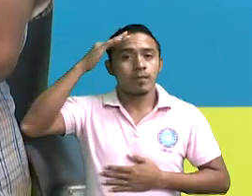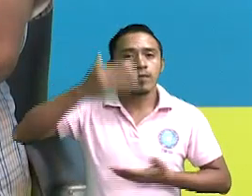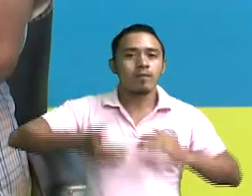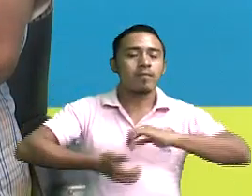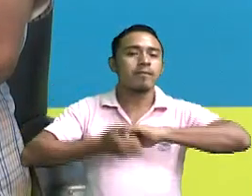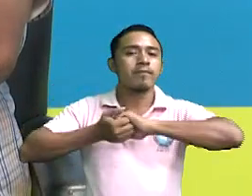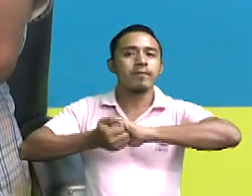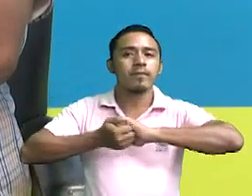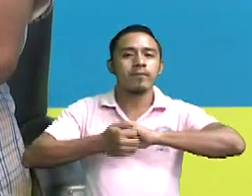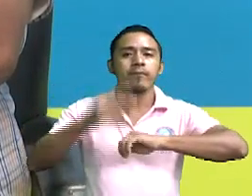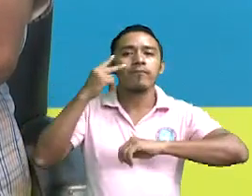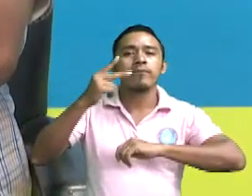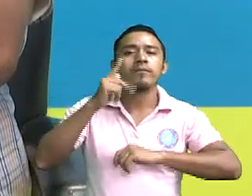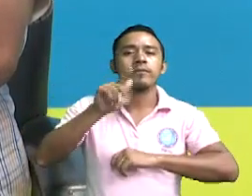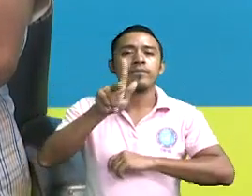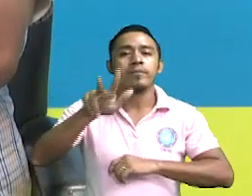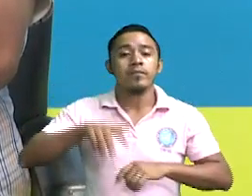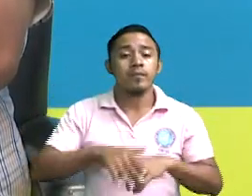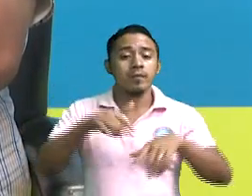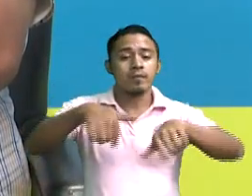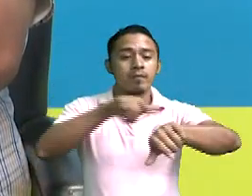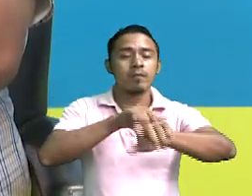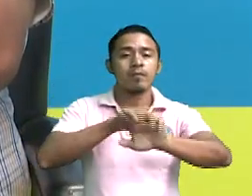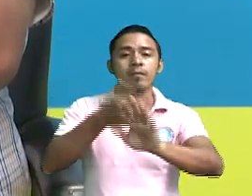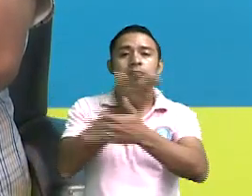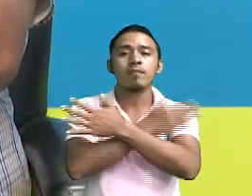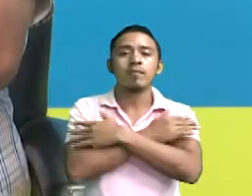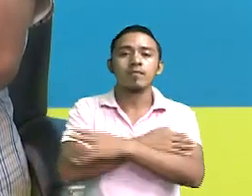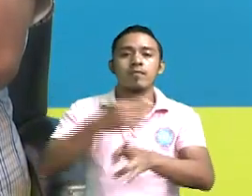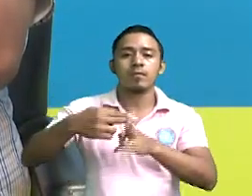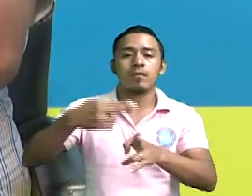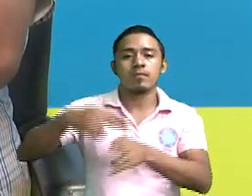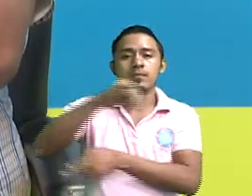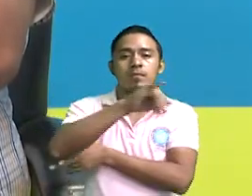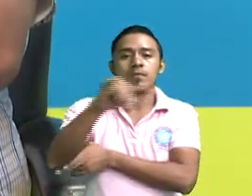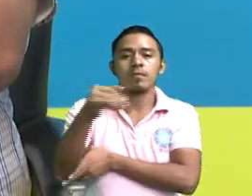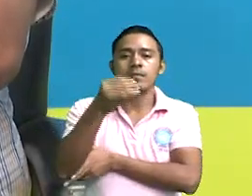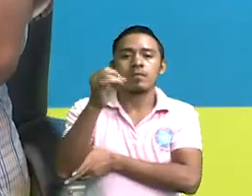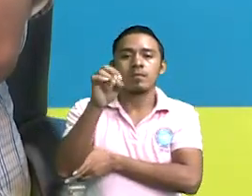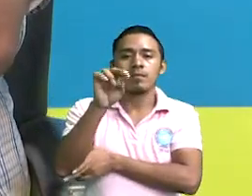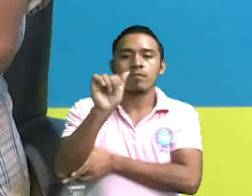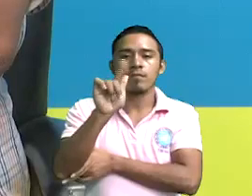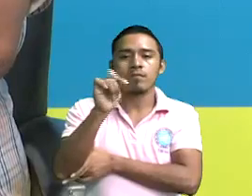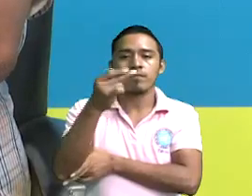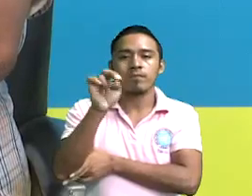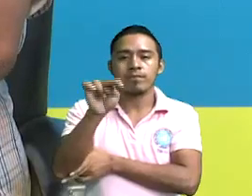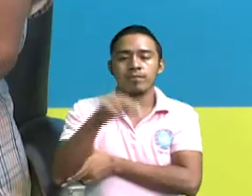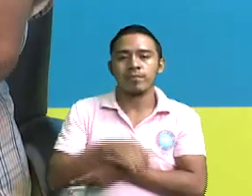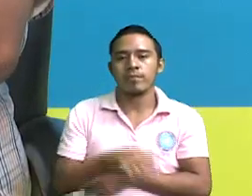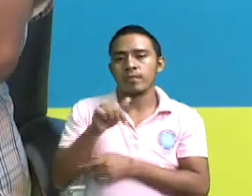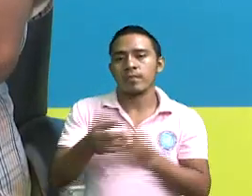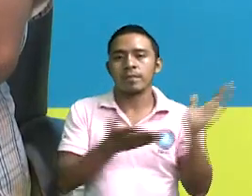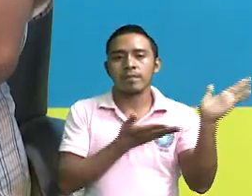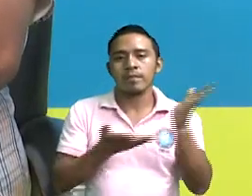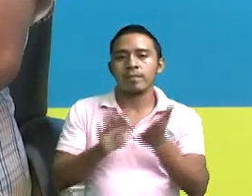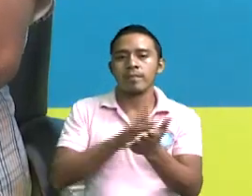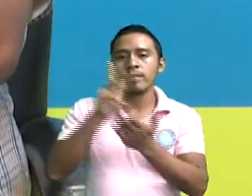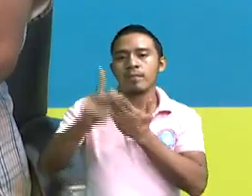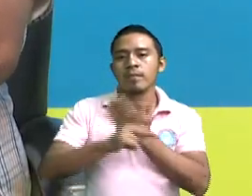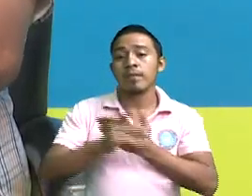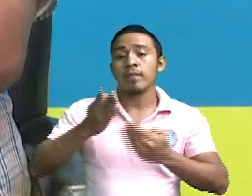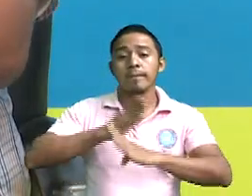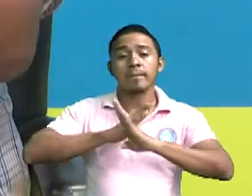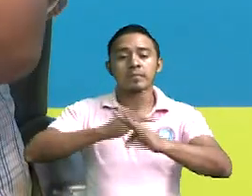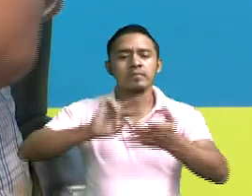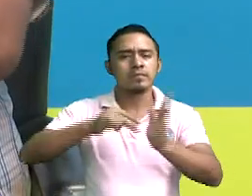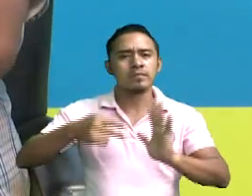Hola, ¿qué tal, amigos televidentes? A esta hora les saluda Jonathan Castro y le doy la más cordial bienvenida a su programa Prevenir